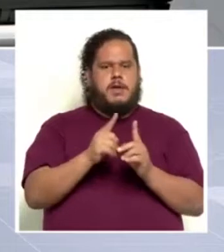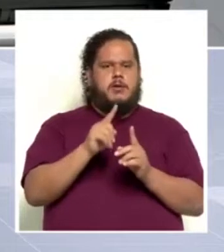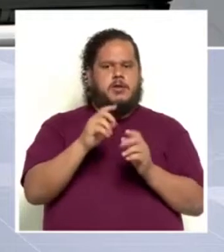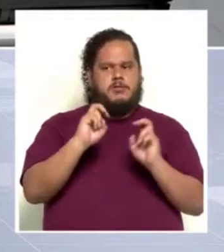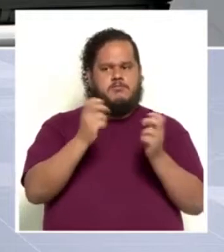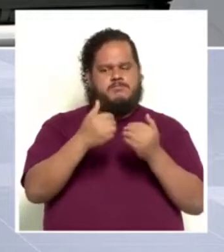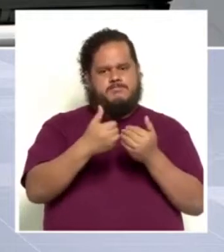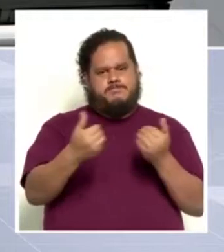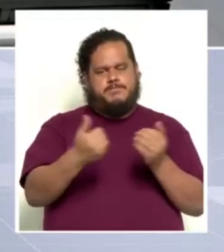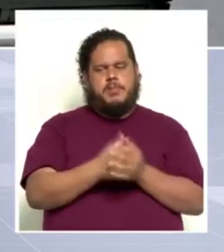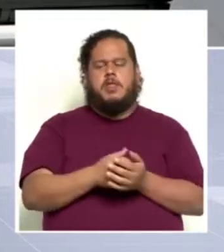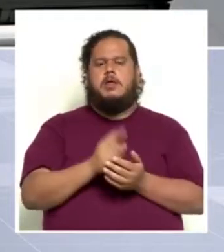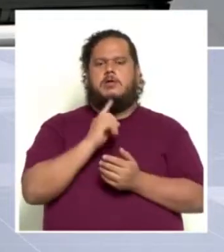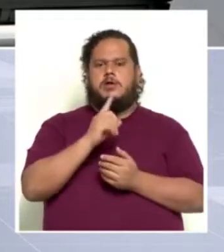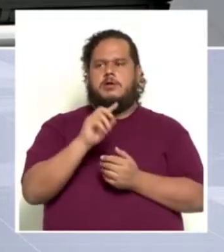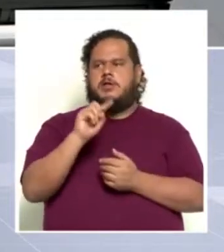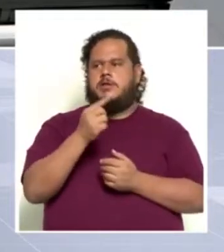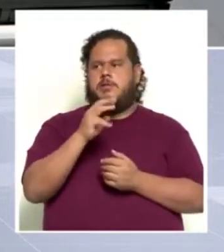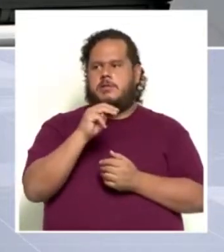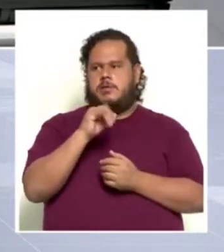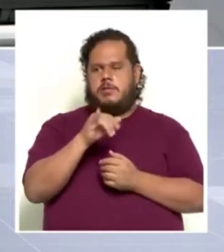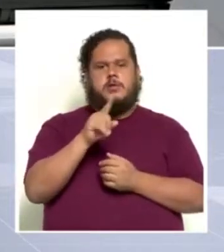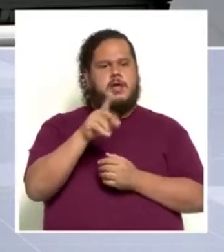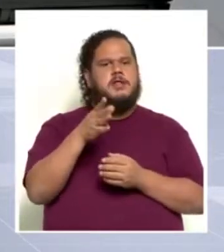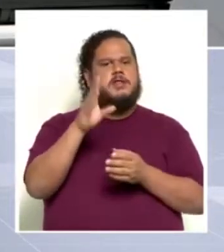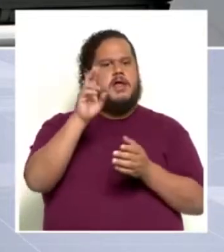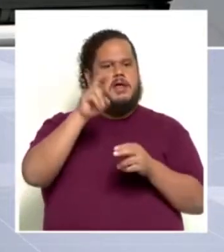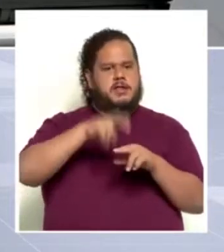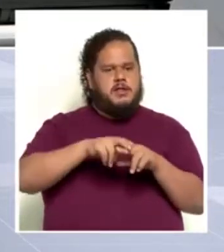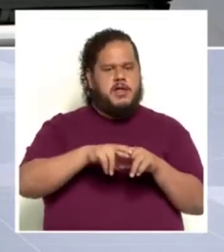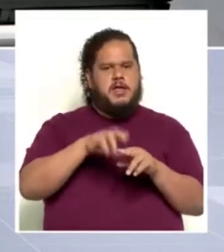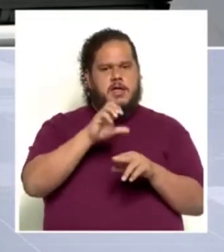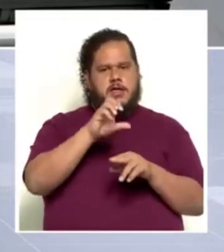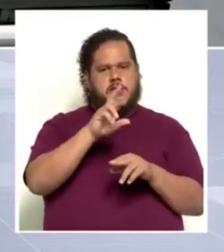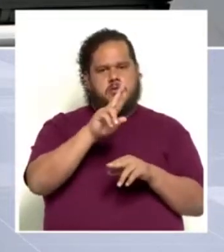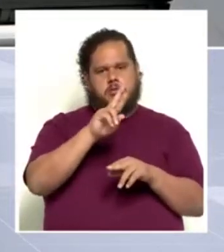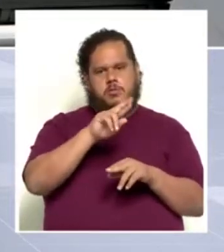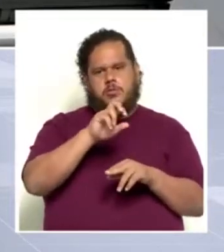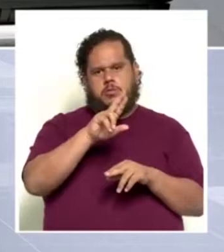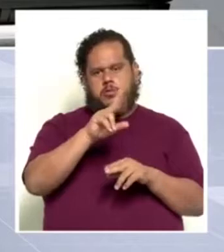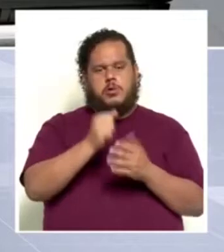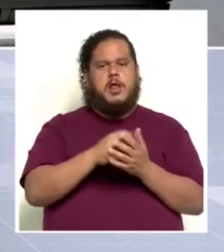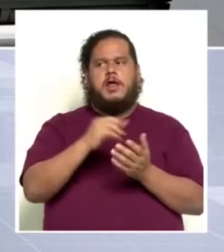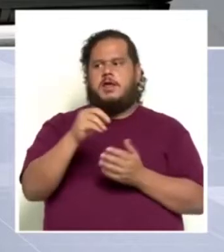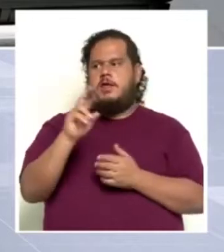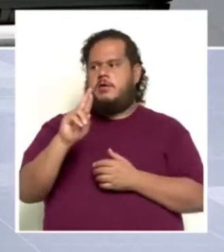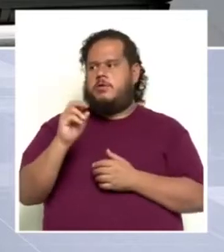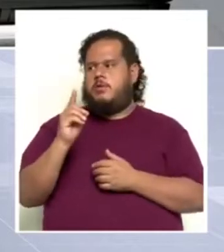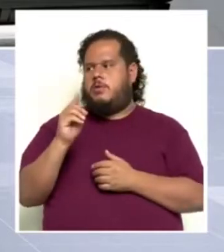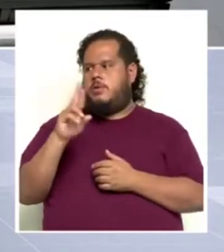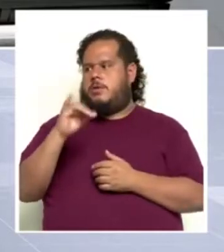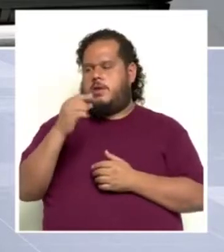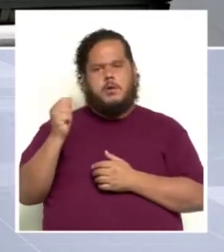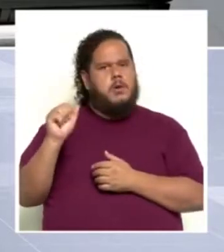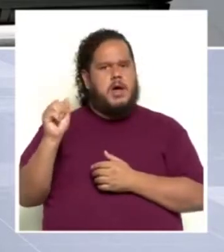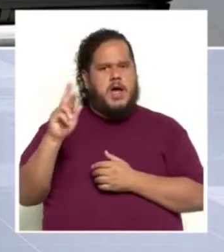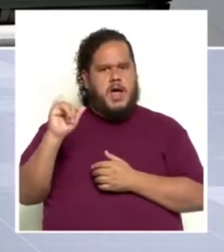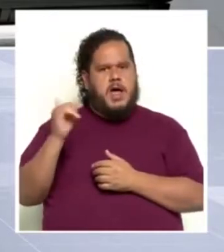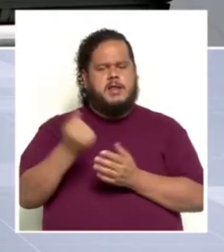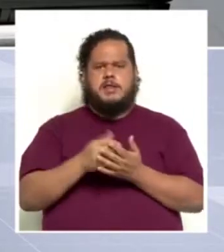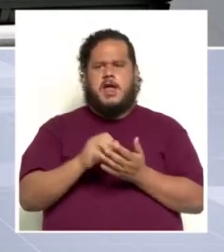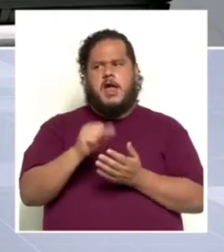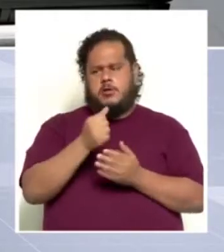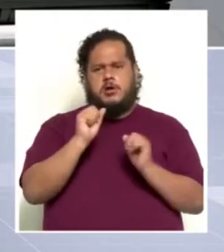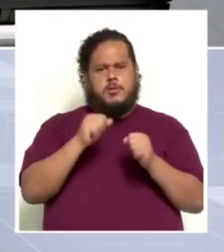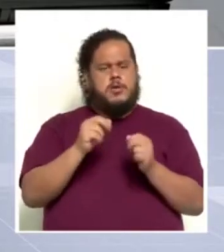aparte. Lo cierto es que el 1 de mayo ahí estará sentada en su curul. Estará también don Rodrigo Arias, como dos figuras notables. Hay otros que podemos